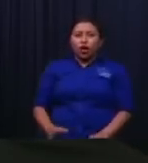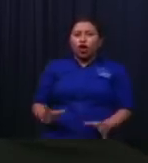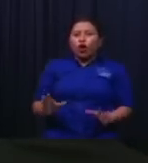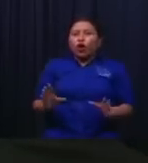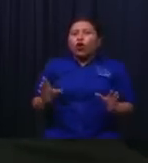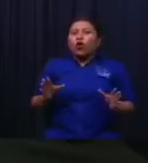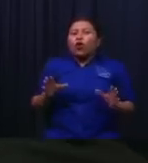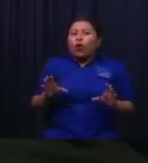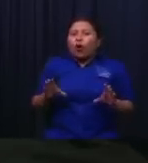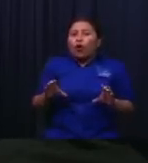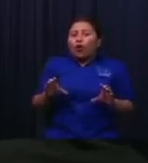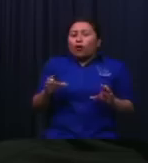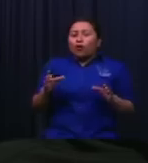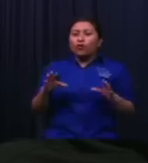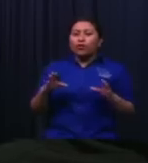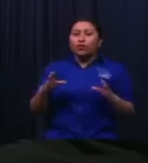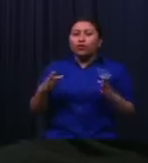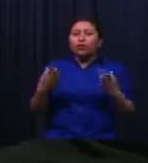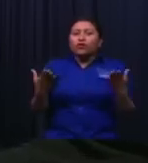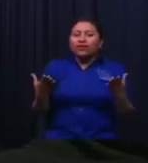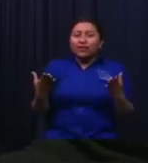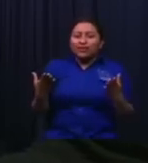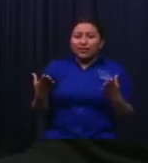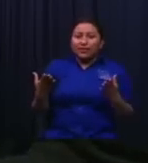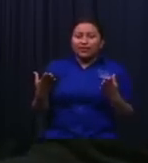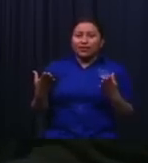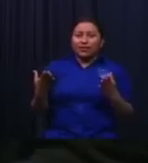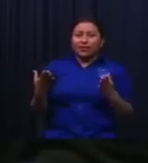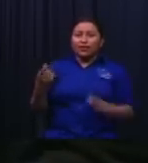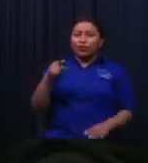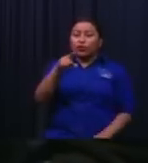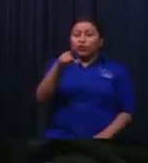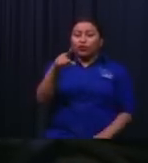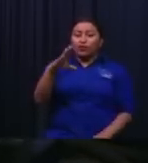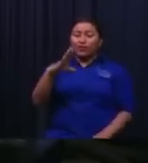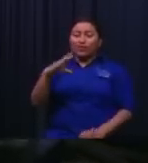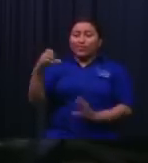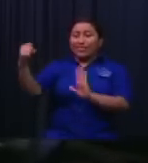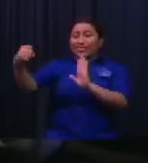esas potestades, influyendo en una persona.